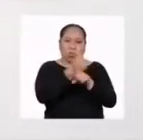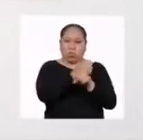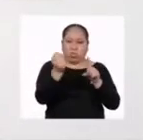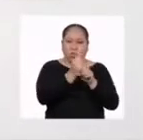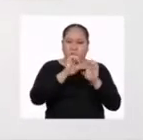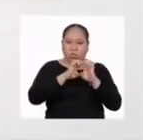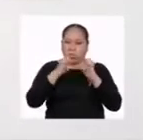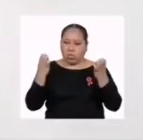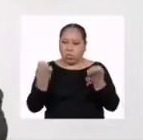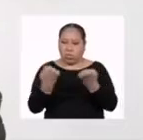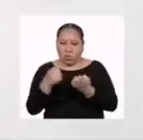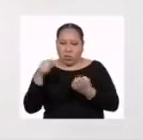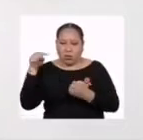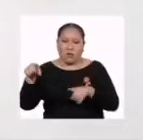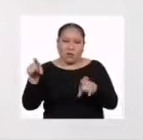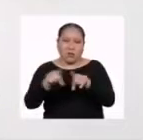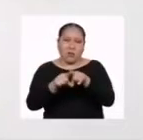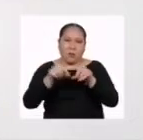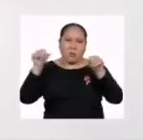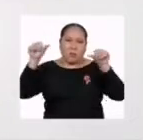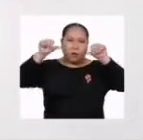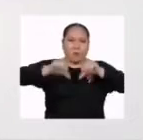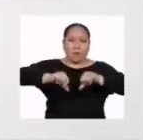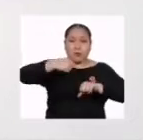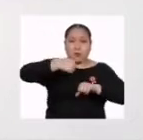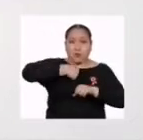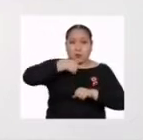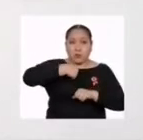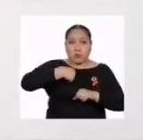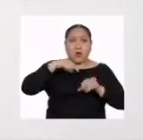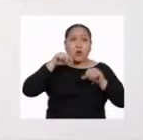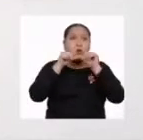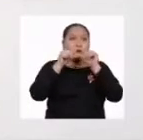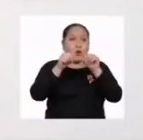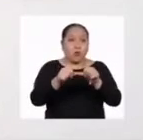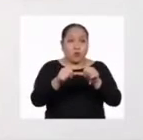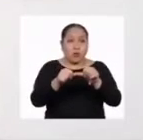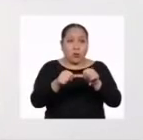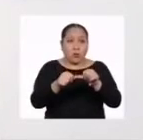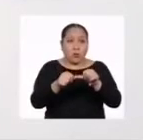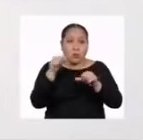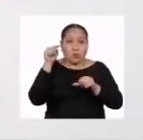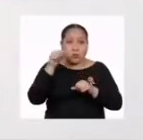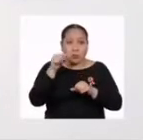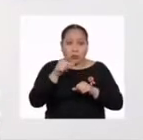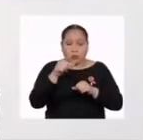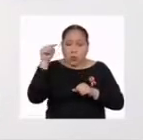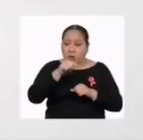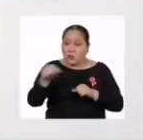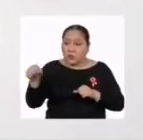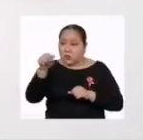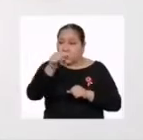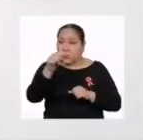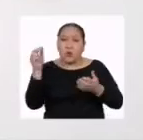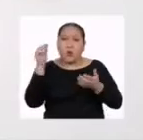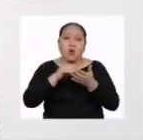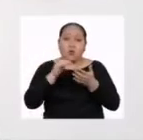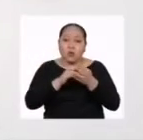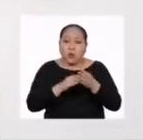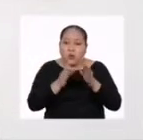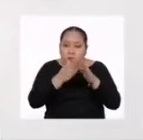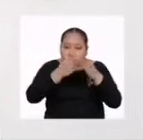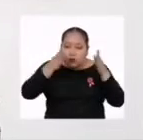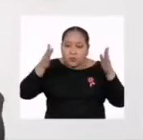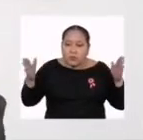haya perjudicado. Yo, por mi lado, seguiré sin ir al estadio si es que estos abren de nuevo al público en